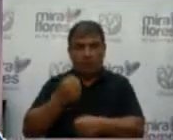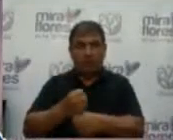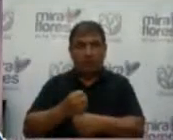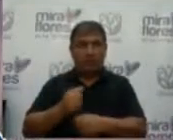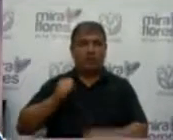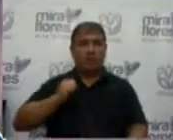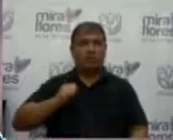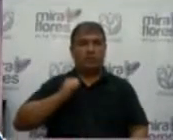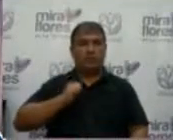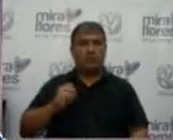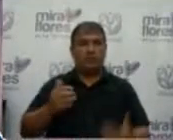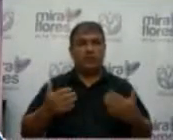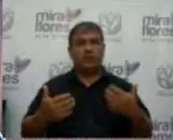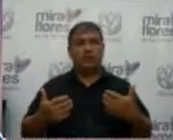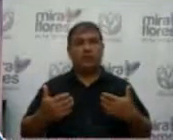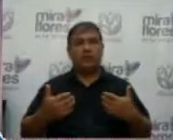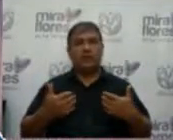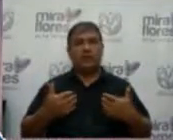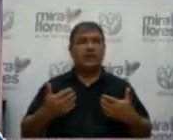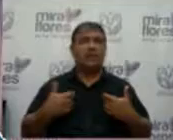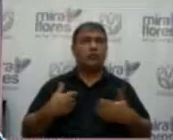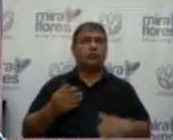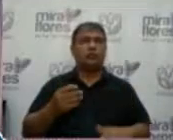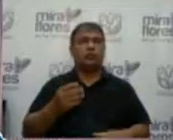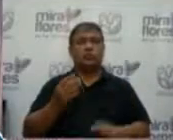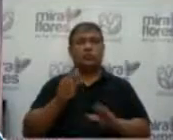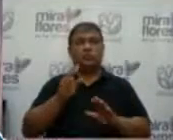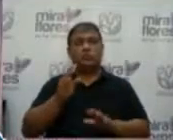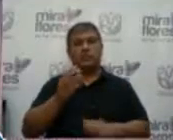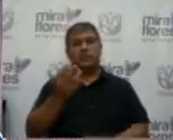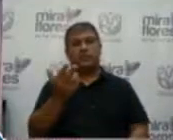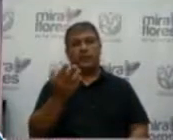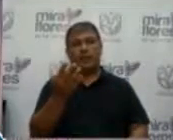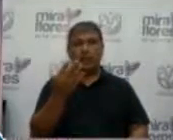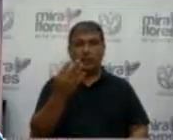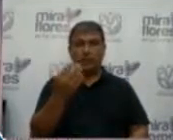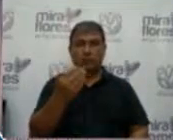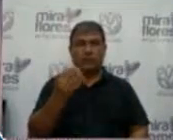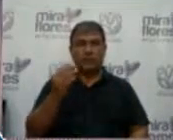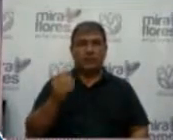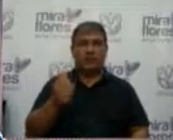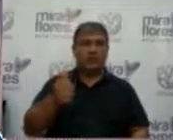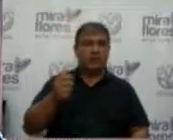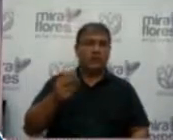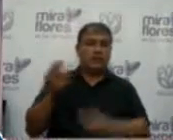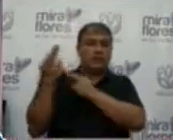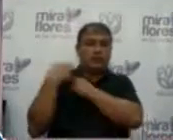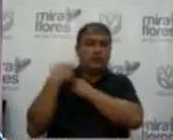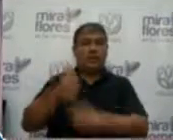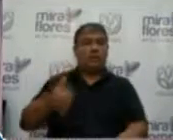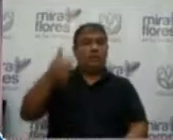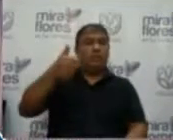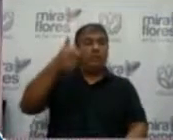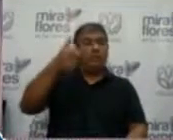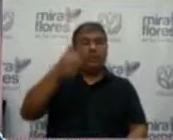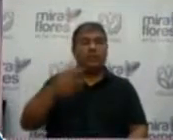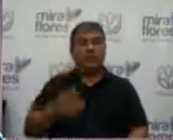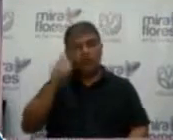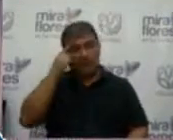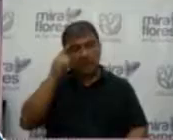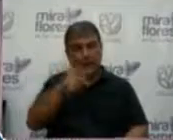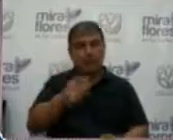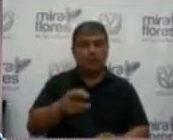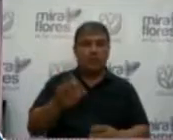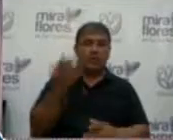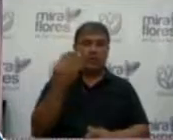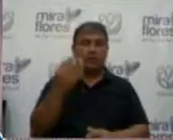la municipalidad. Tenemos 14 cabezas en las que se han pensado para que justamente esas